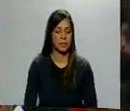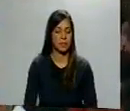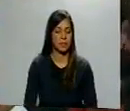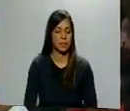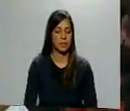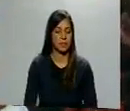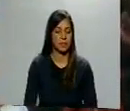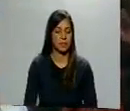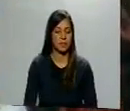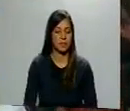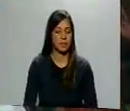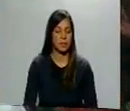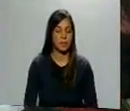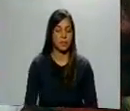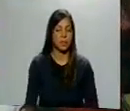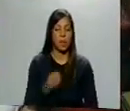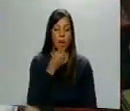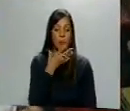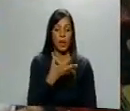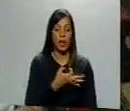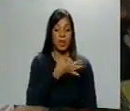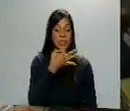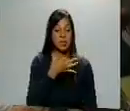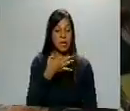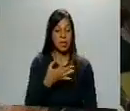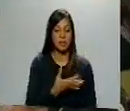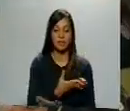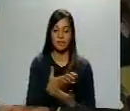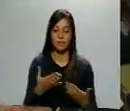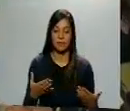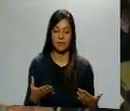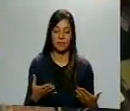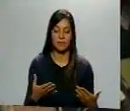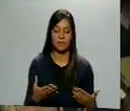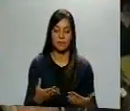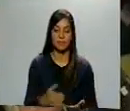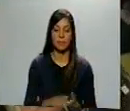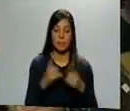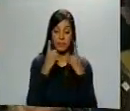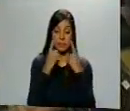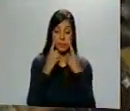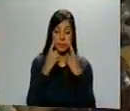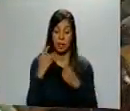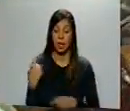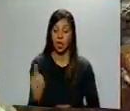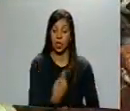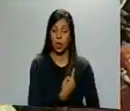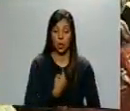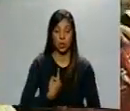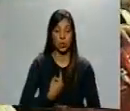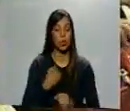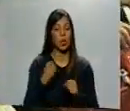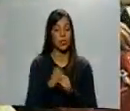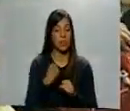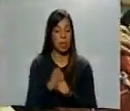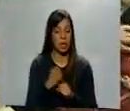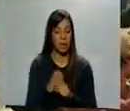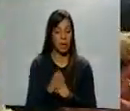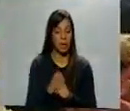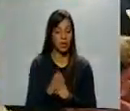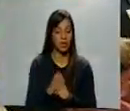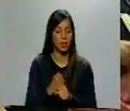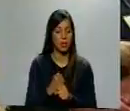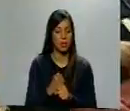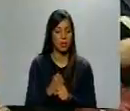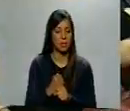Buenas tardes, colegas constituyentes. Fíjense, cuando nosotros los trabajadores y trabajadoras